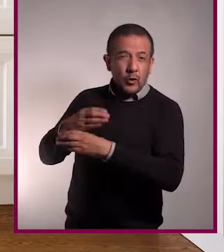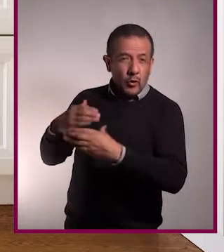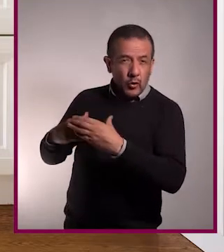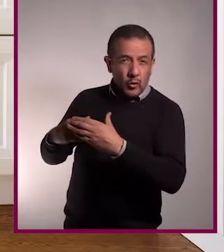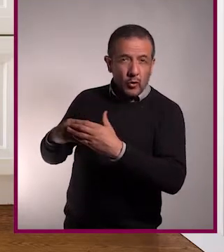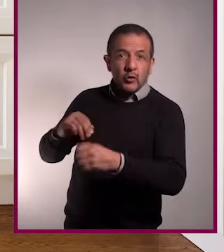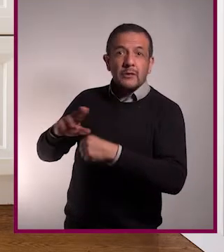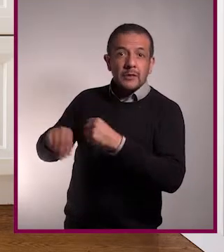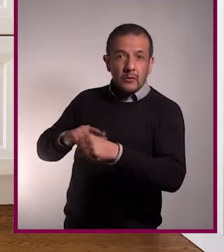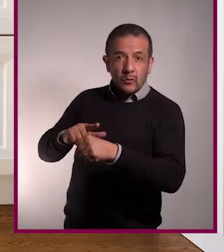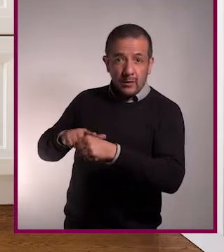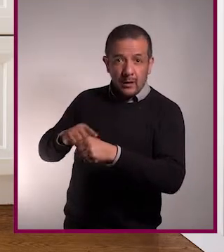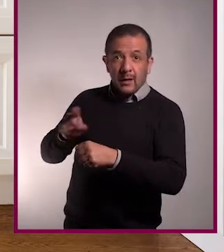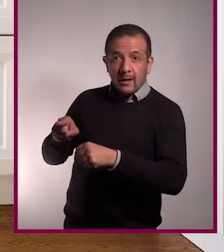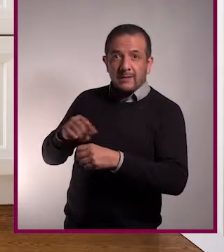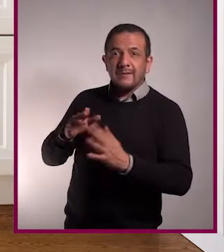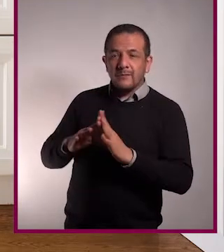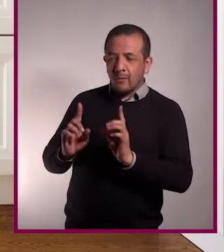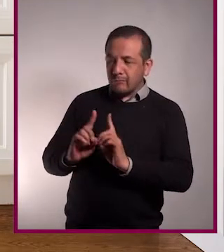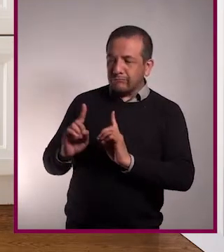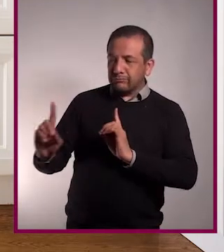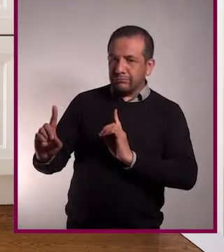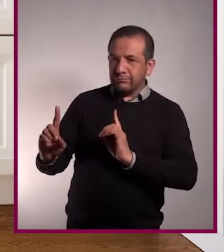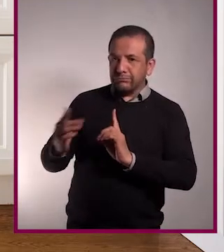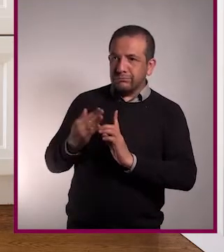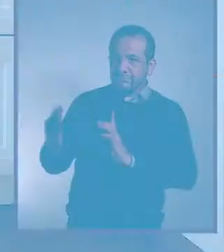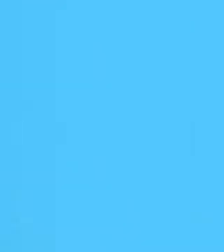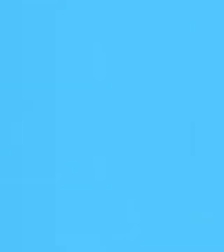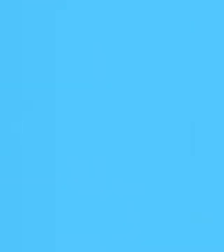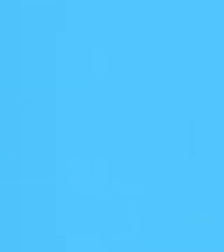entre nosotros y nuestra buena salud.